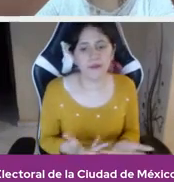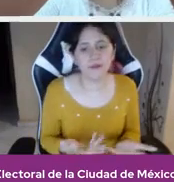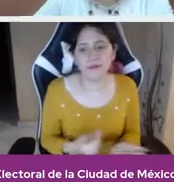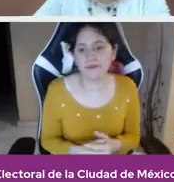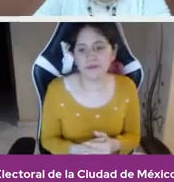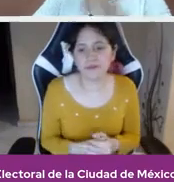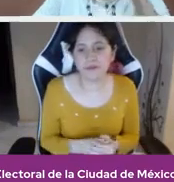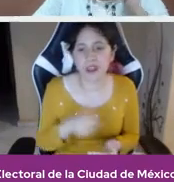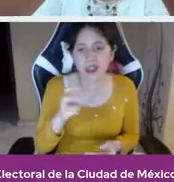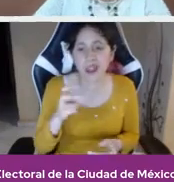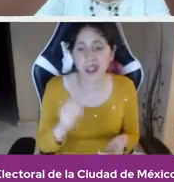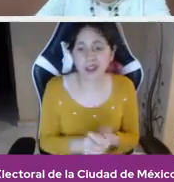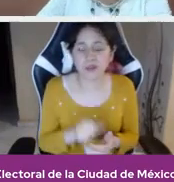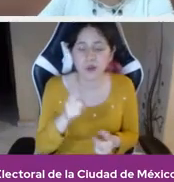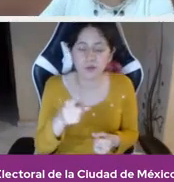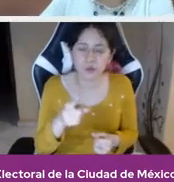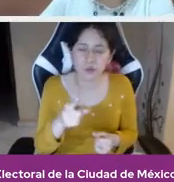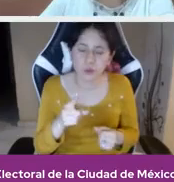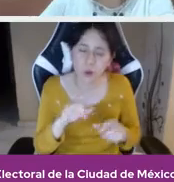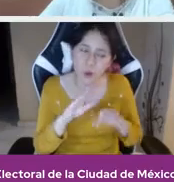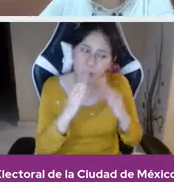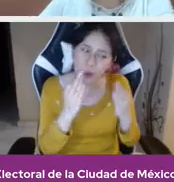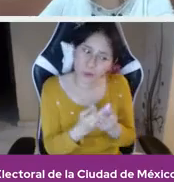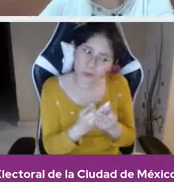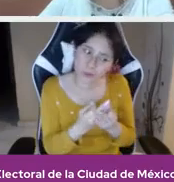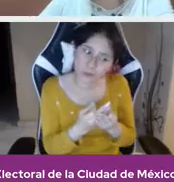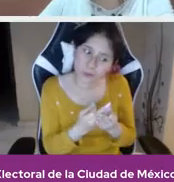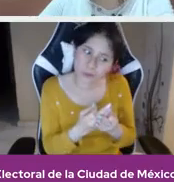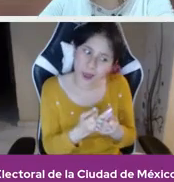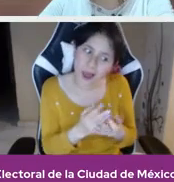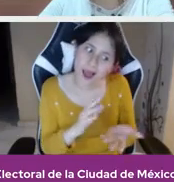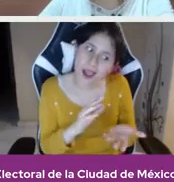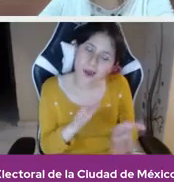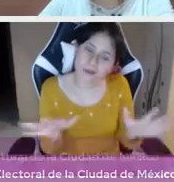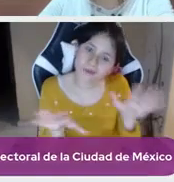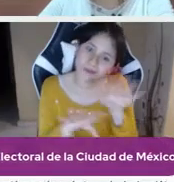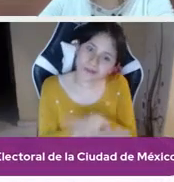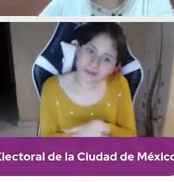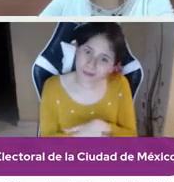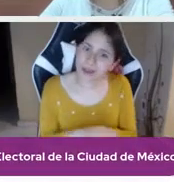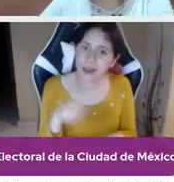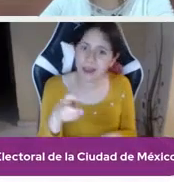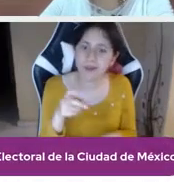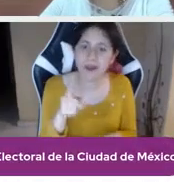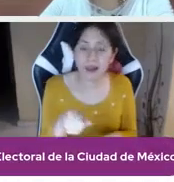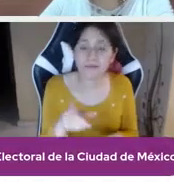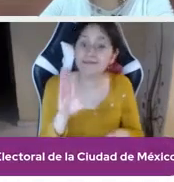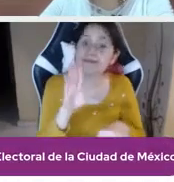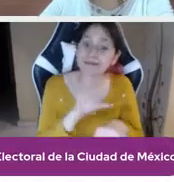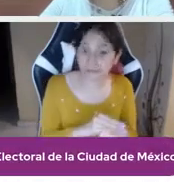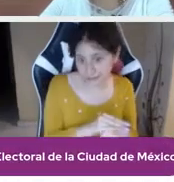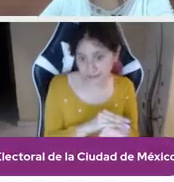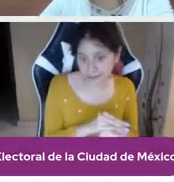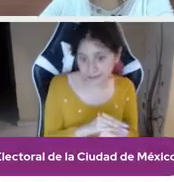lo empiezas a formar tú. Entonces, eso está increíble porque te permite o te va a permitir ver